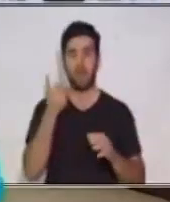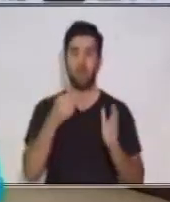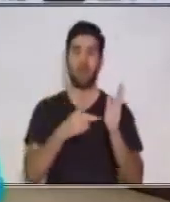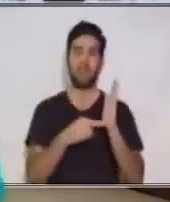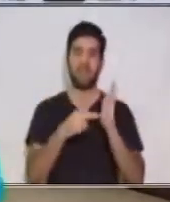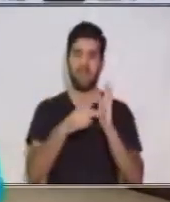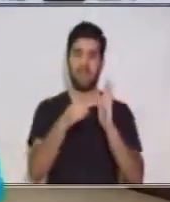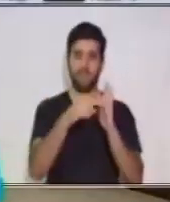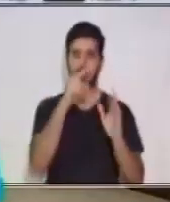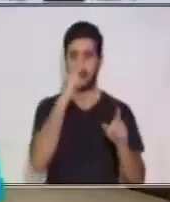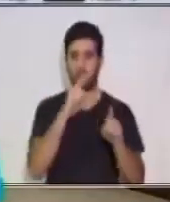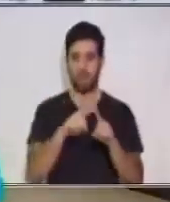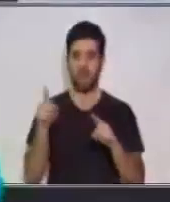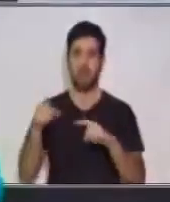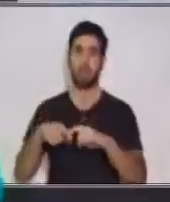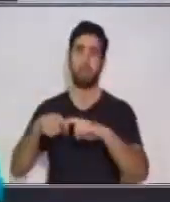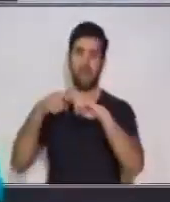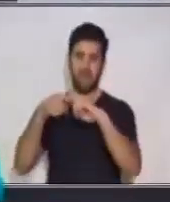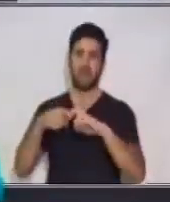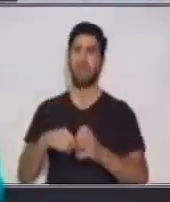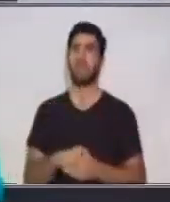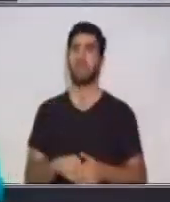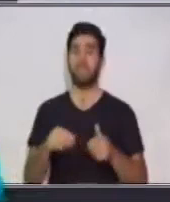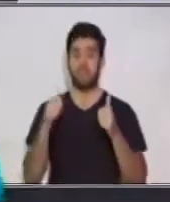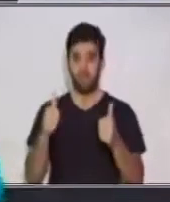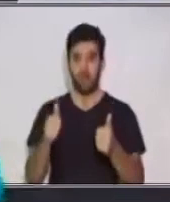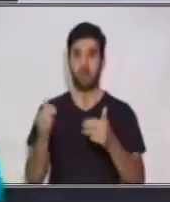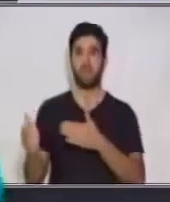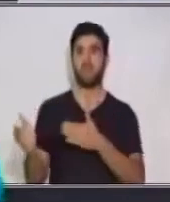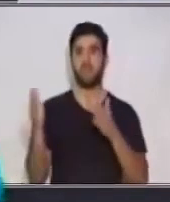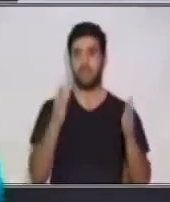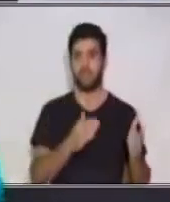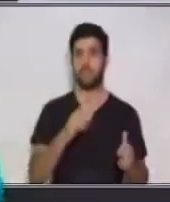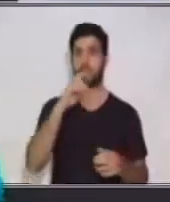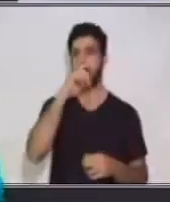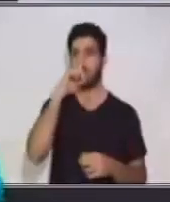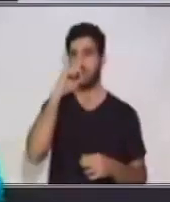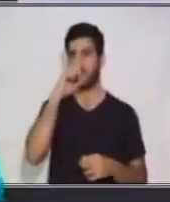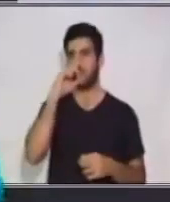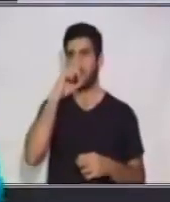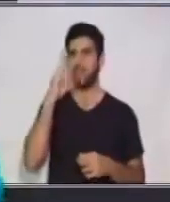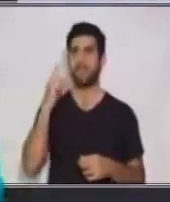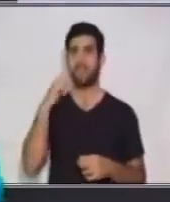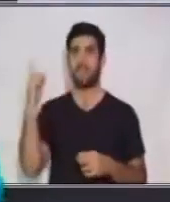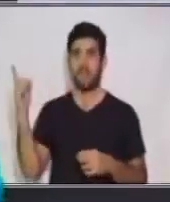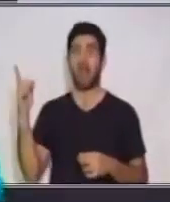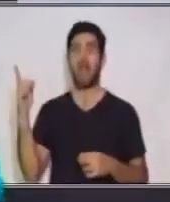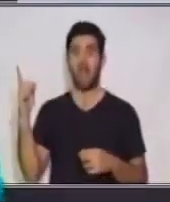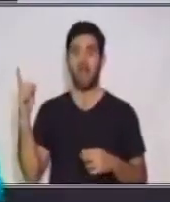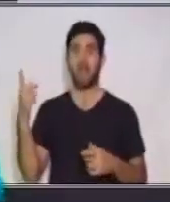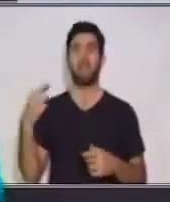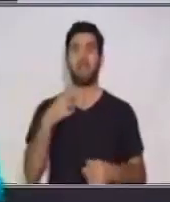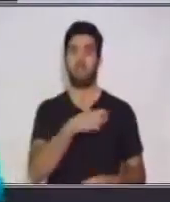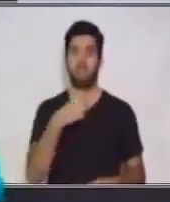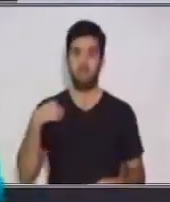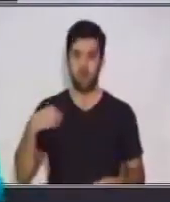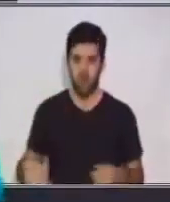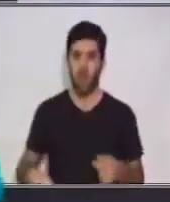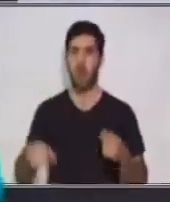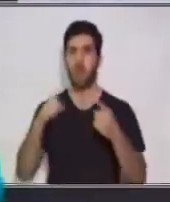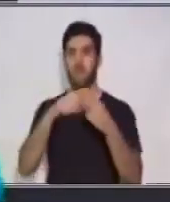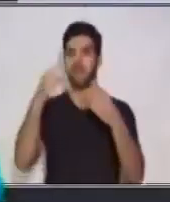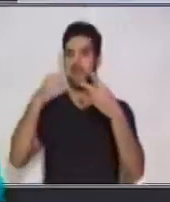niveles científicos de la lengua. Y ahora bien, dentro del adverbio, el pronombre, el artículo y las